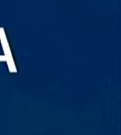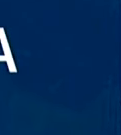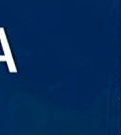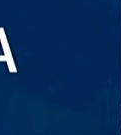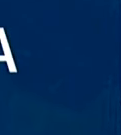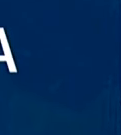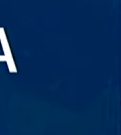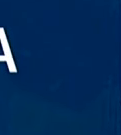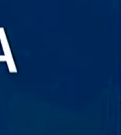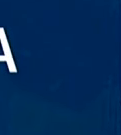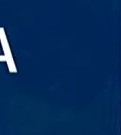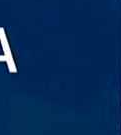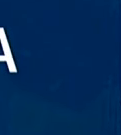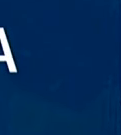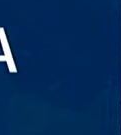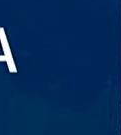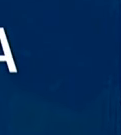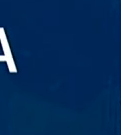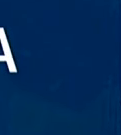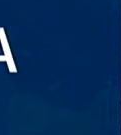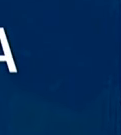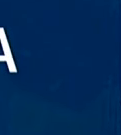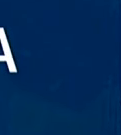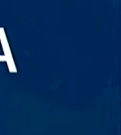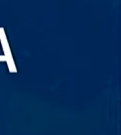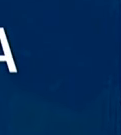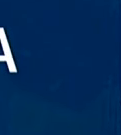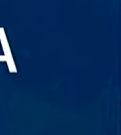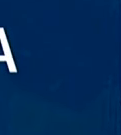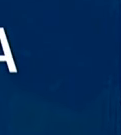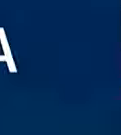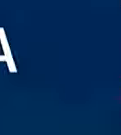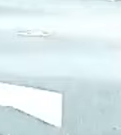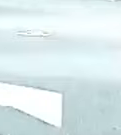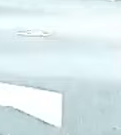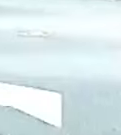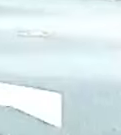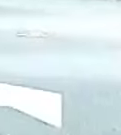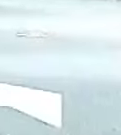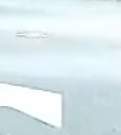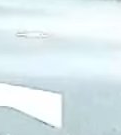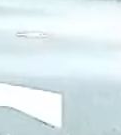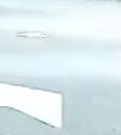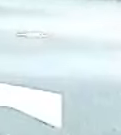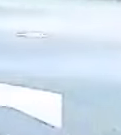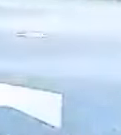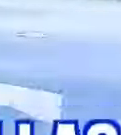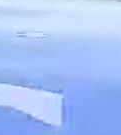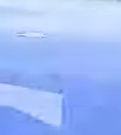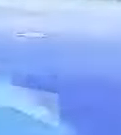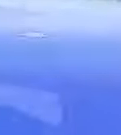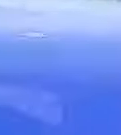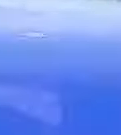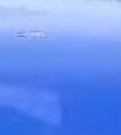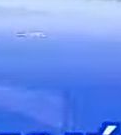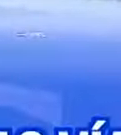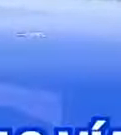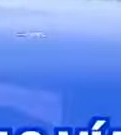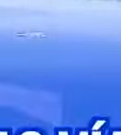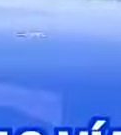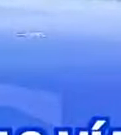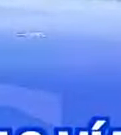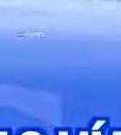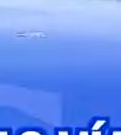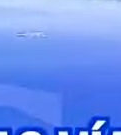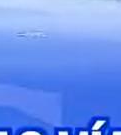las 2 de la tarde hasta las 7 de la noche. Luluncó. No se recomienda recoger a desconocidos en